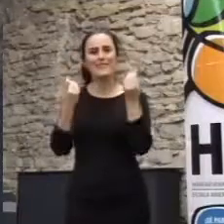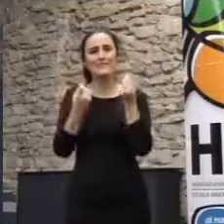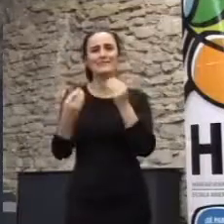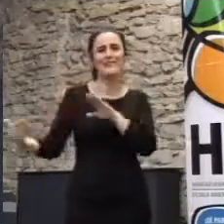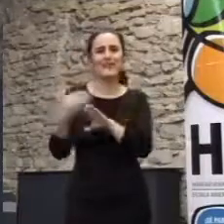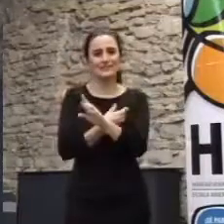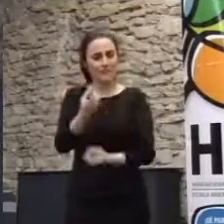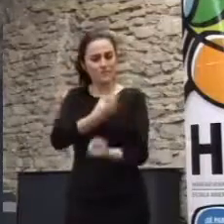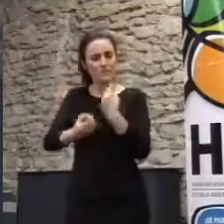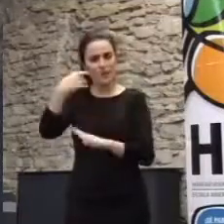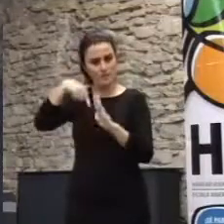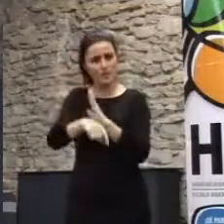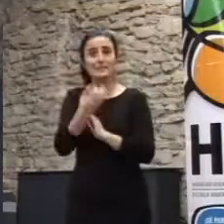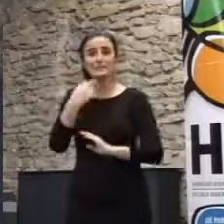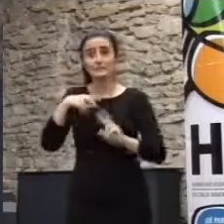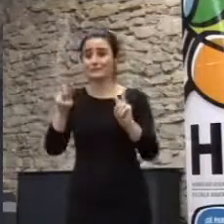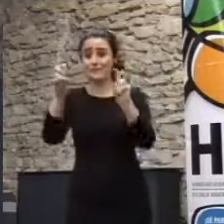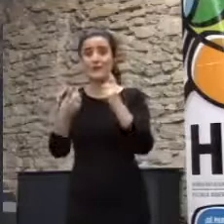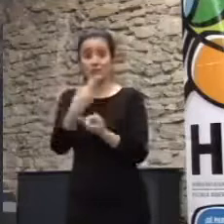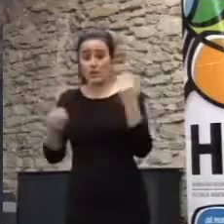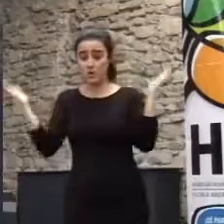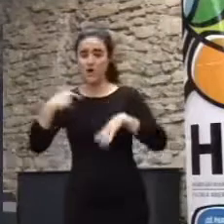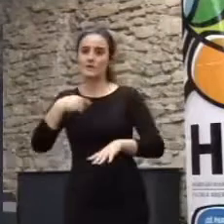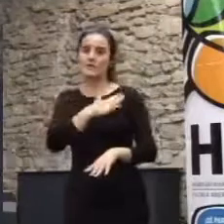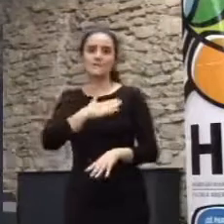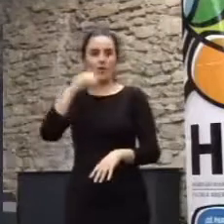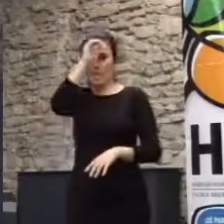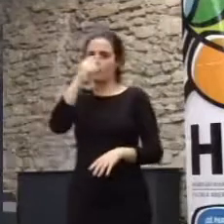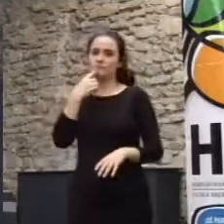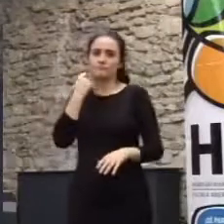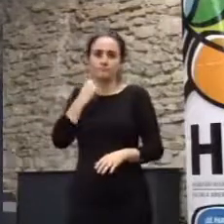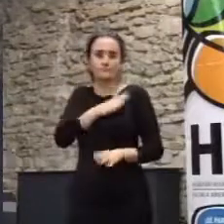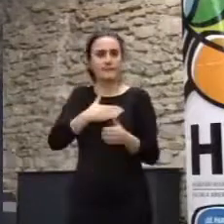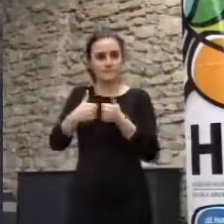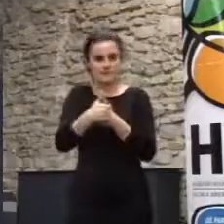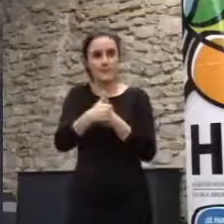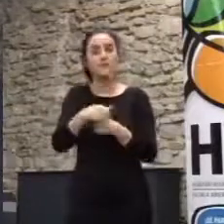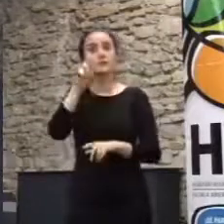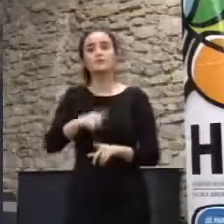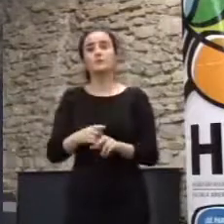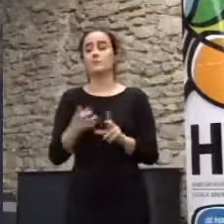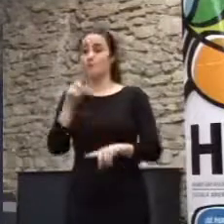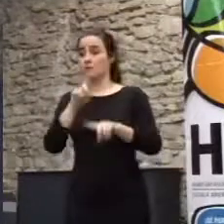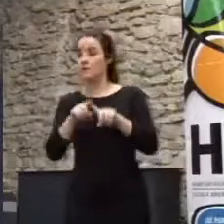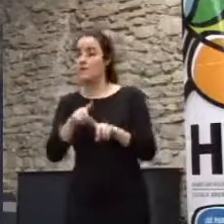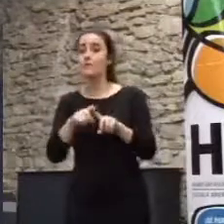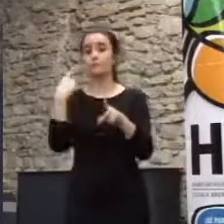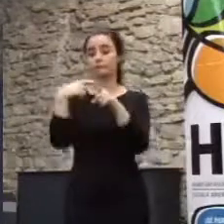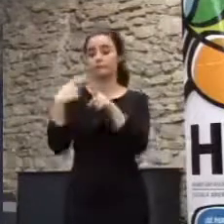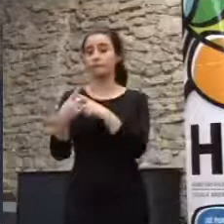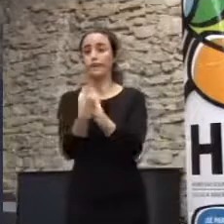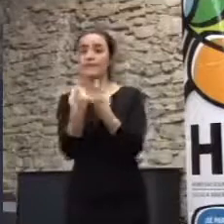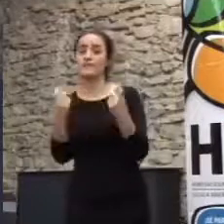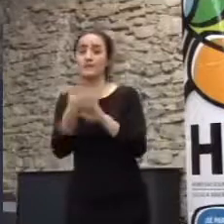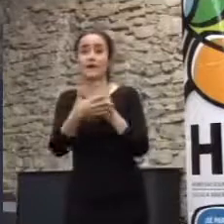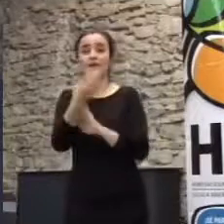información, y si hay un tema del que no tengo información, prefiero no opinar. Y luego, claro, hay determinados hitos, efemérides, de las que hay que hablar. Pues mañana se